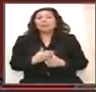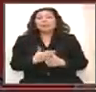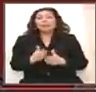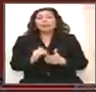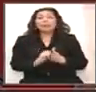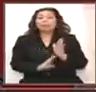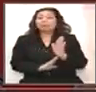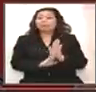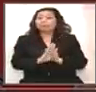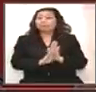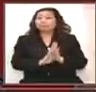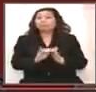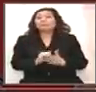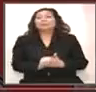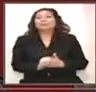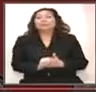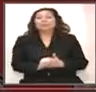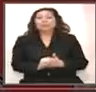que se destacan